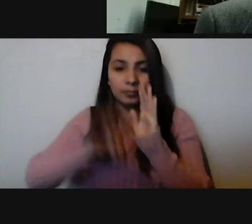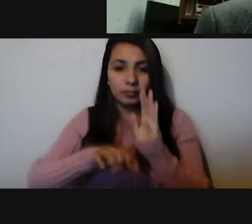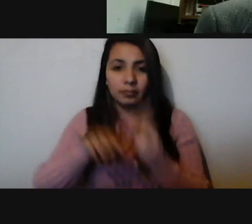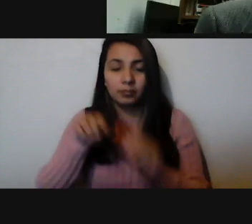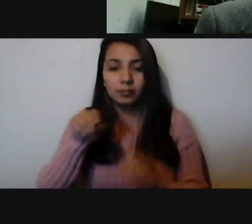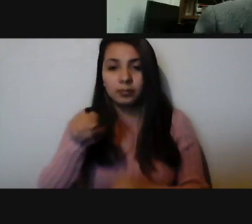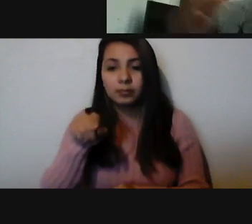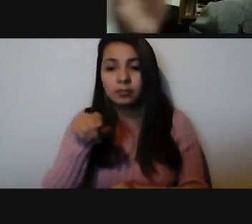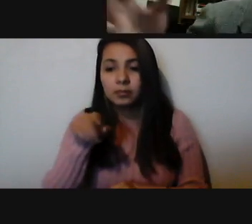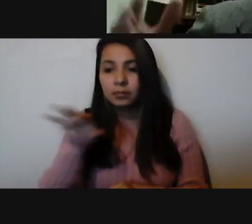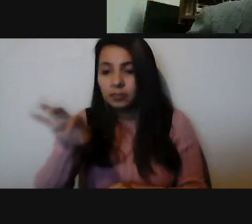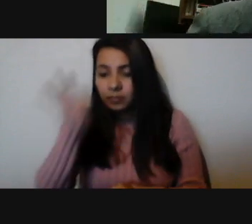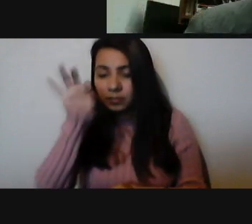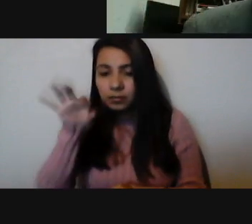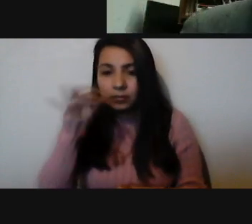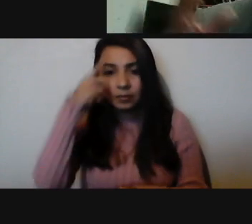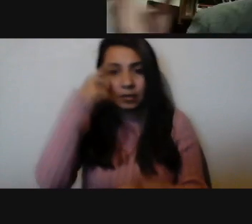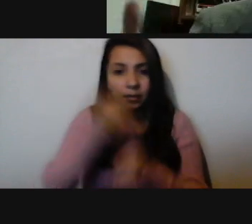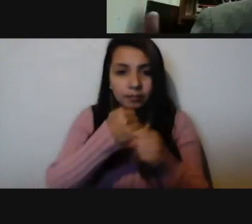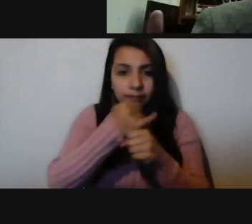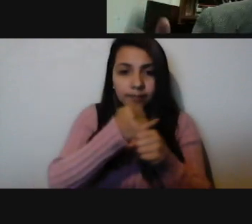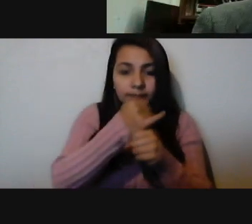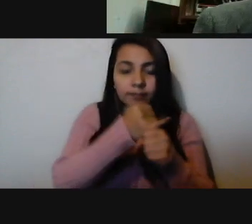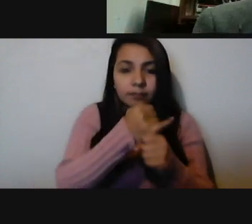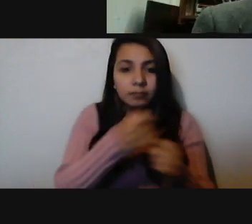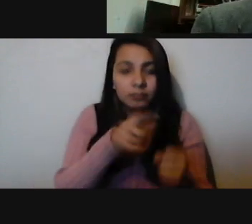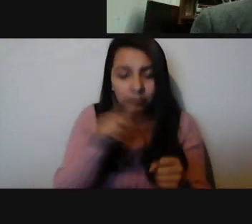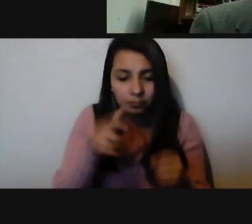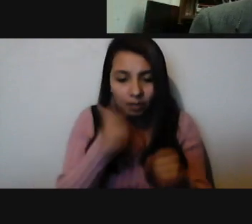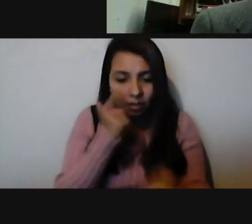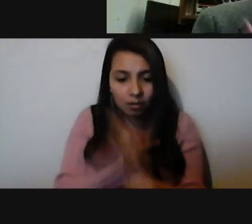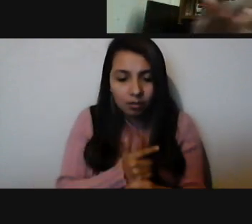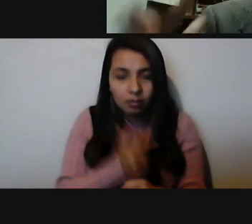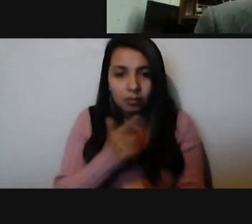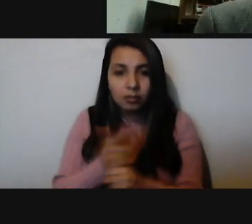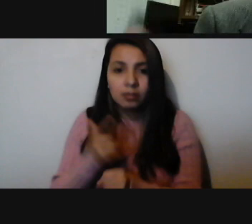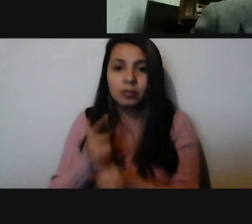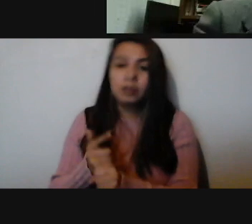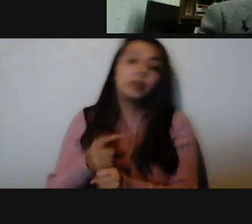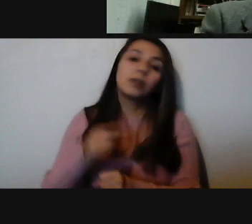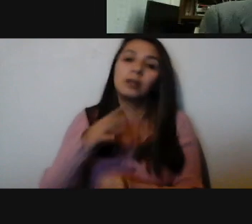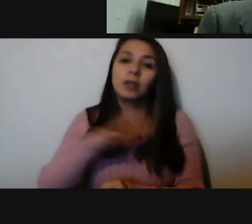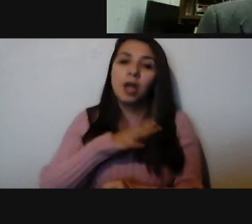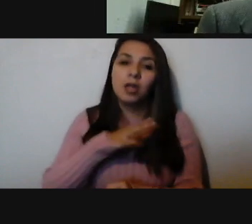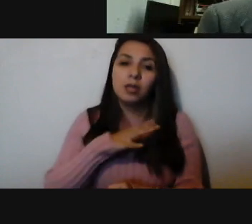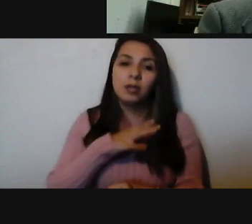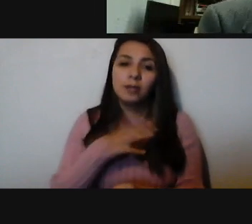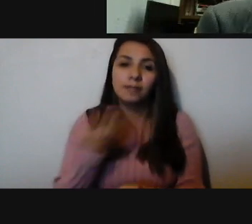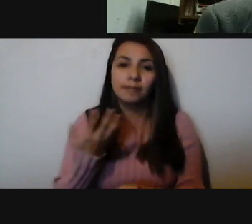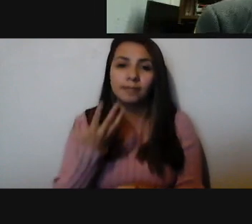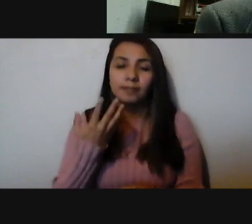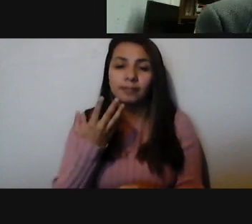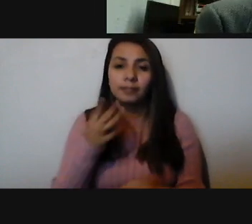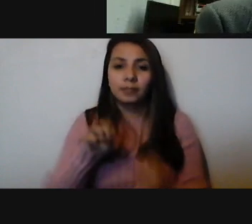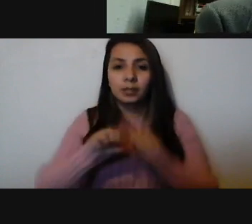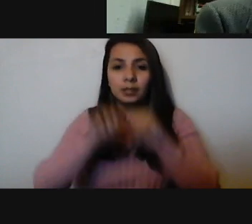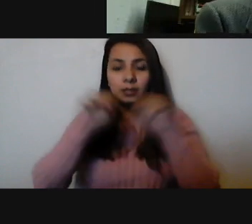algunos solventes orgánicos del tipo de las gasolinas, etcétera, para hacer sus experimentos. ¿Y qué es lo que obtiene?